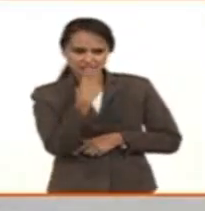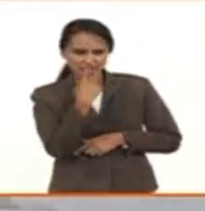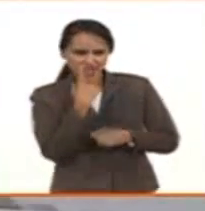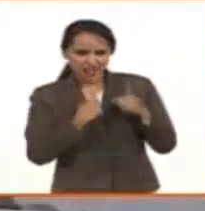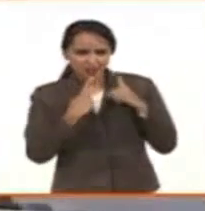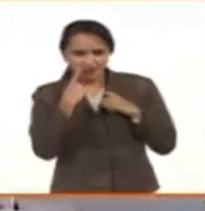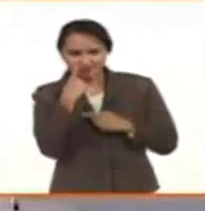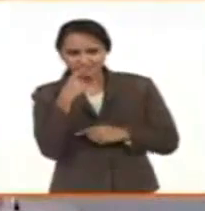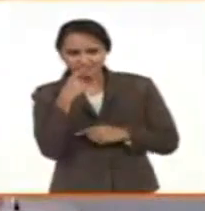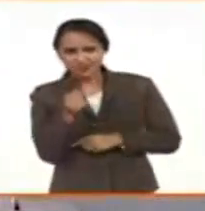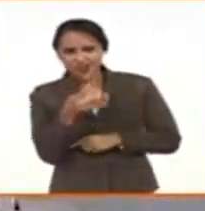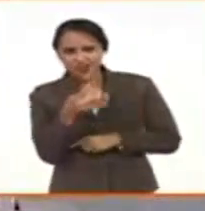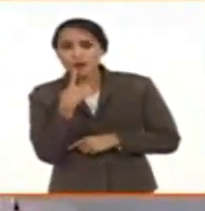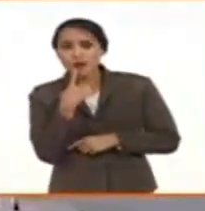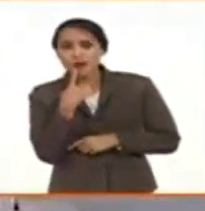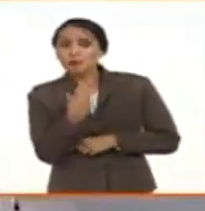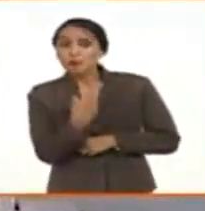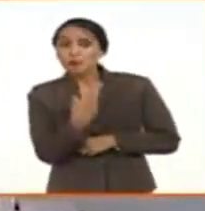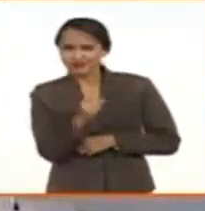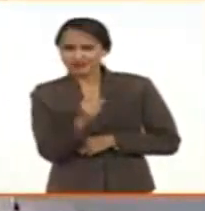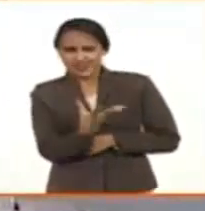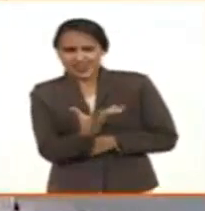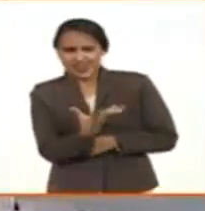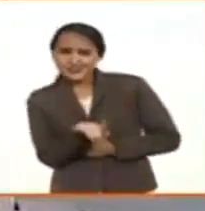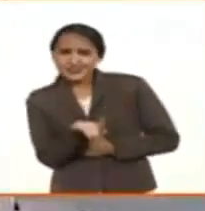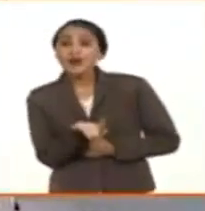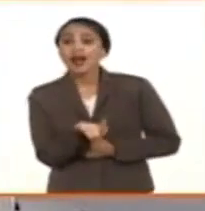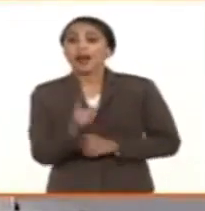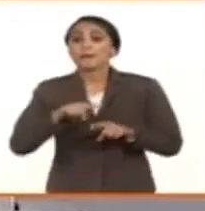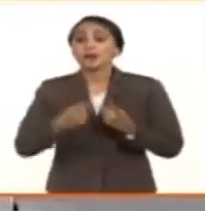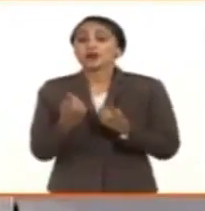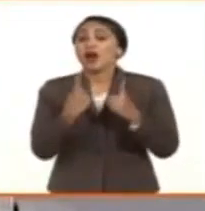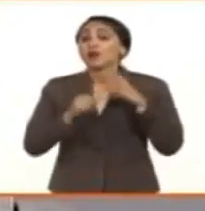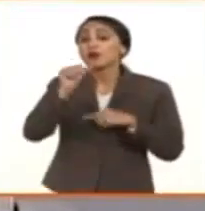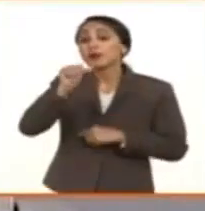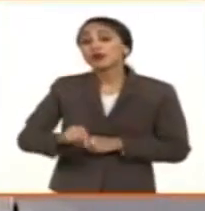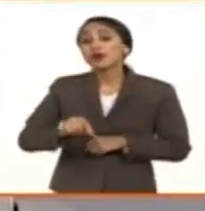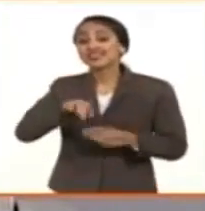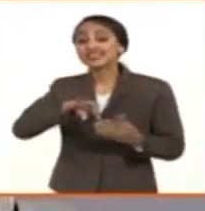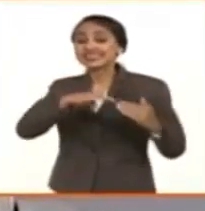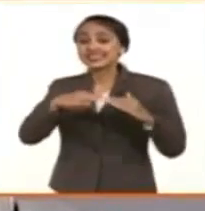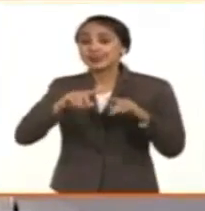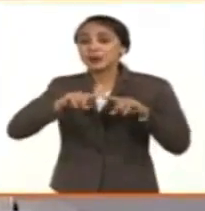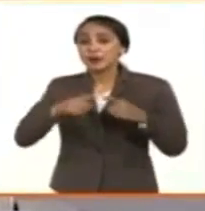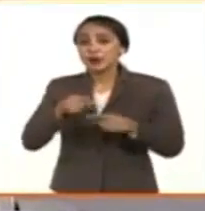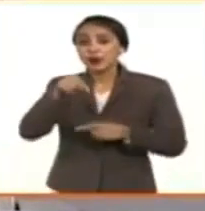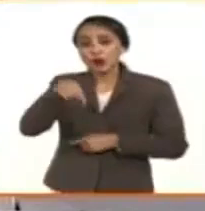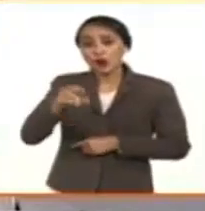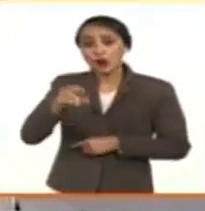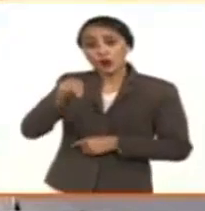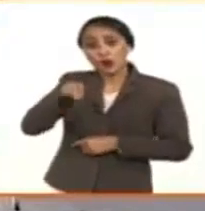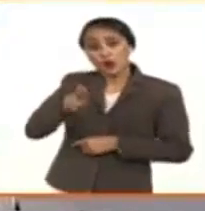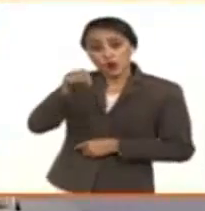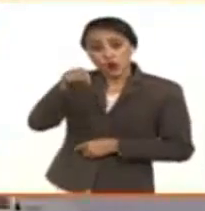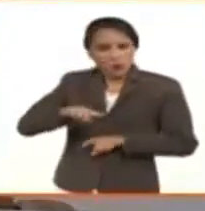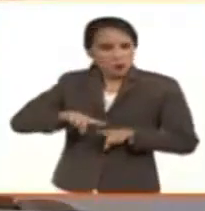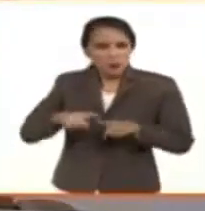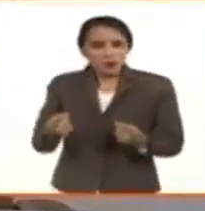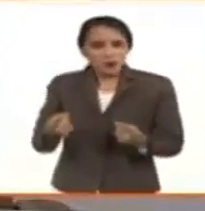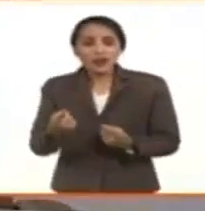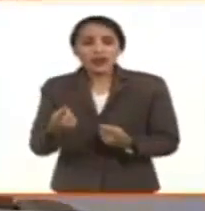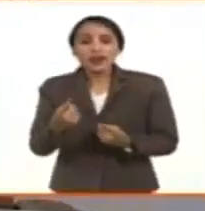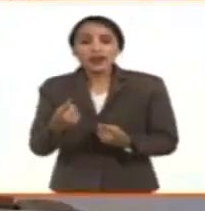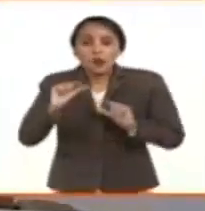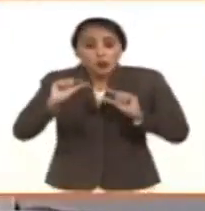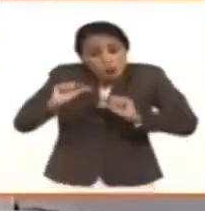de alguna manera caemos en el debate de por qué estamos aquí en la habana hoy porque de alguna manera son las pocas voces